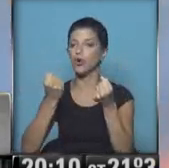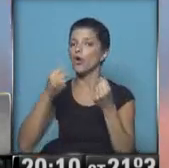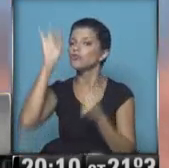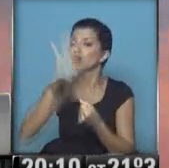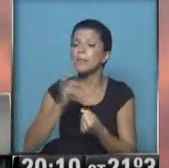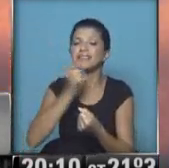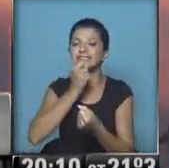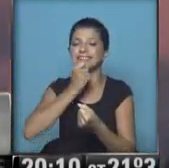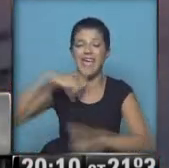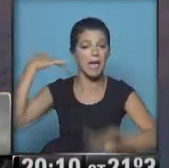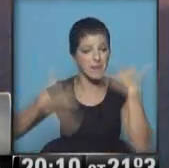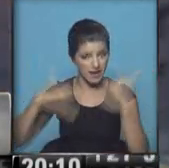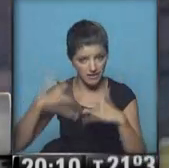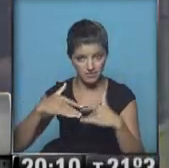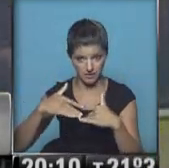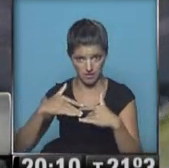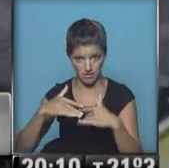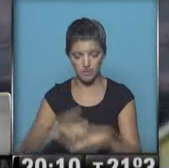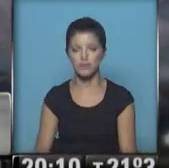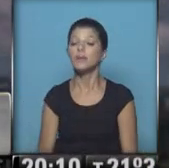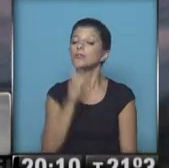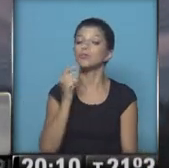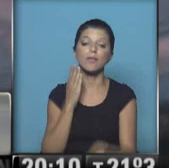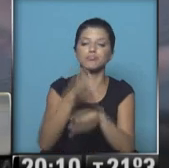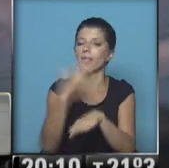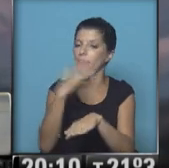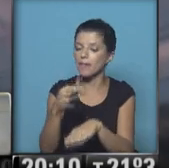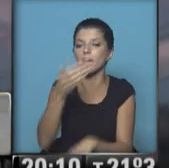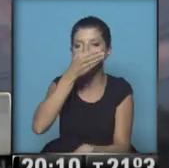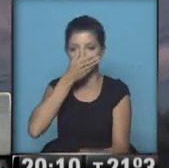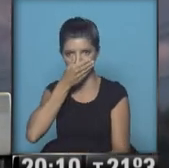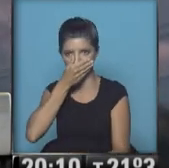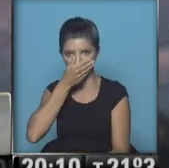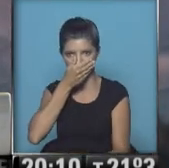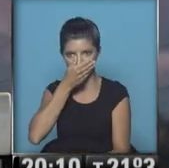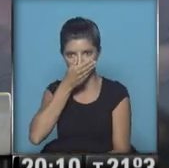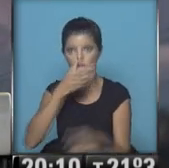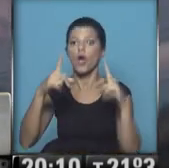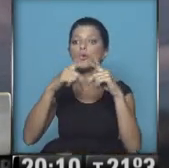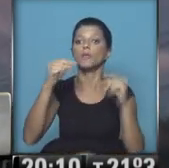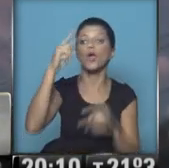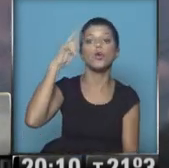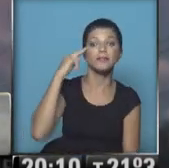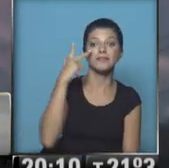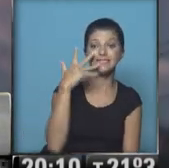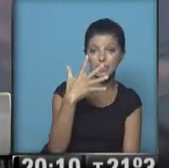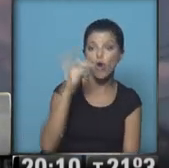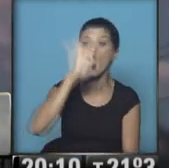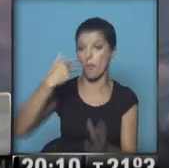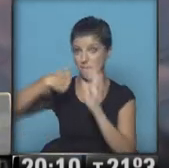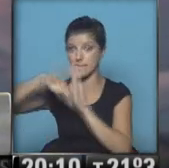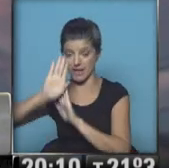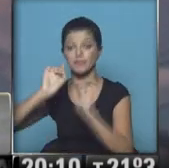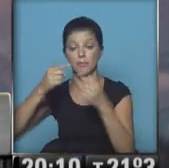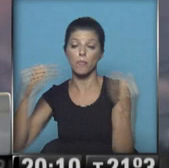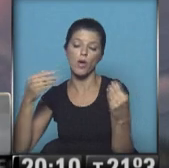en caso de suma necesidad. Si debe salir, utilice barbijo número 95 o mayor. También puede usar